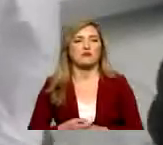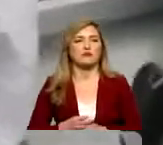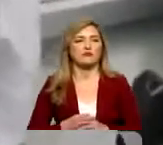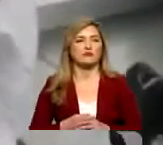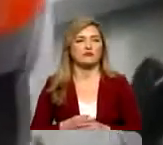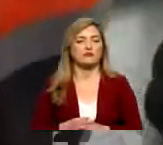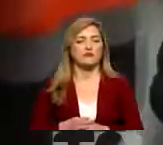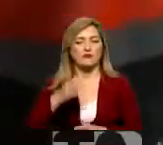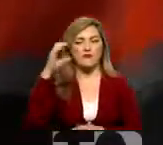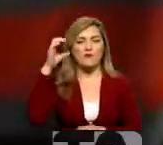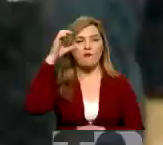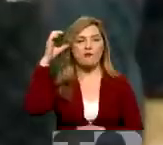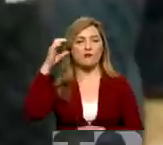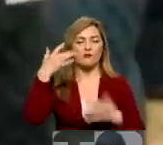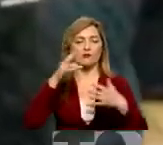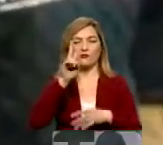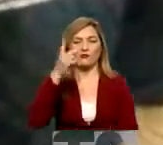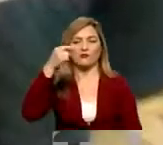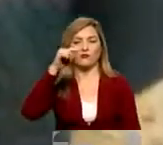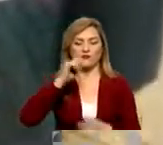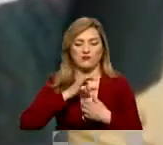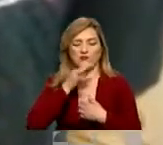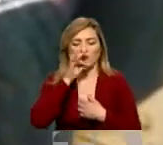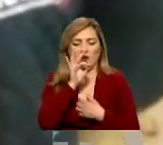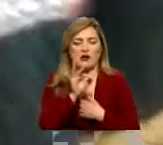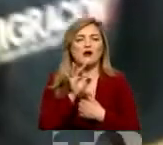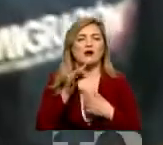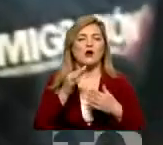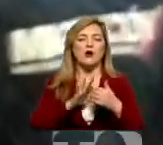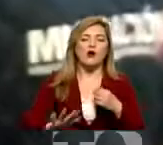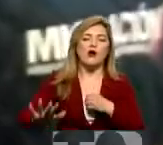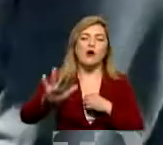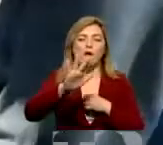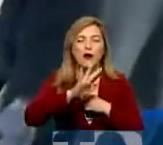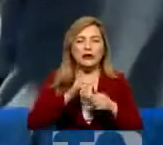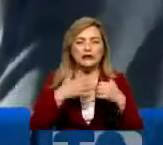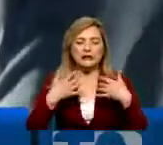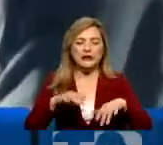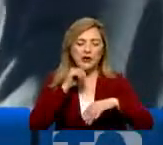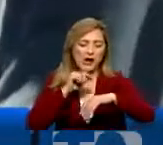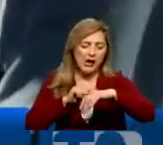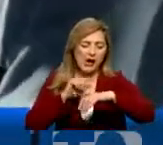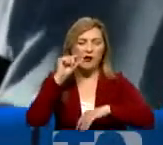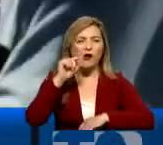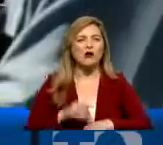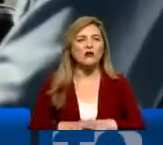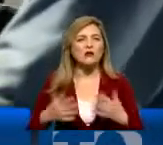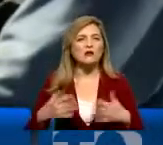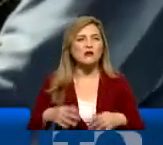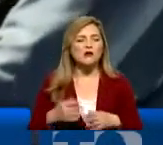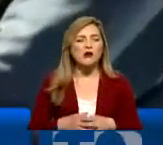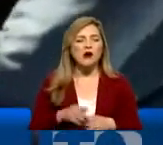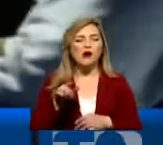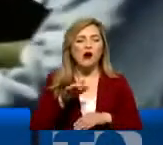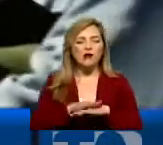colombia se acerca a los 2 millones de contagios de coronavirus en todo su territorio motivo suficiente para aplazar la reapertura